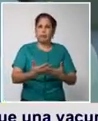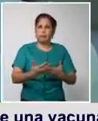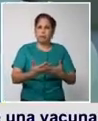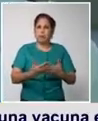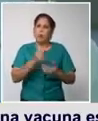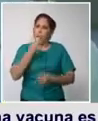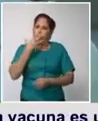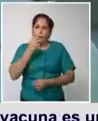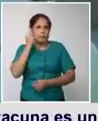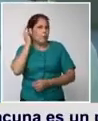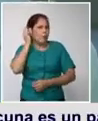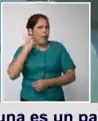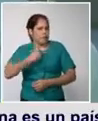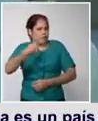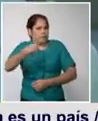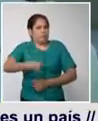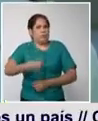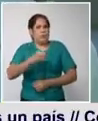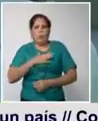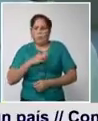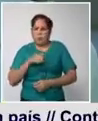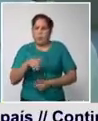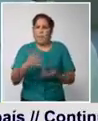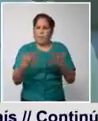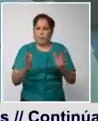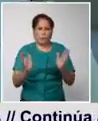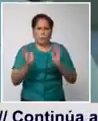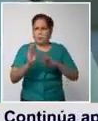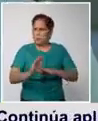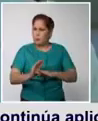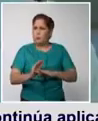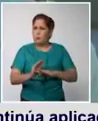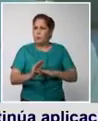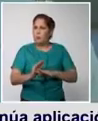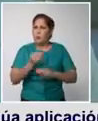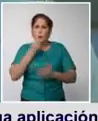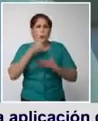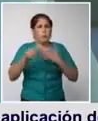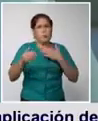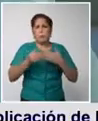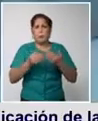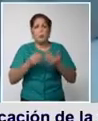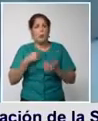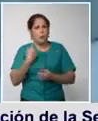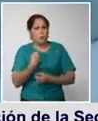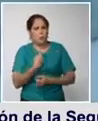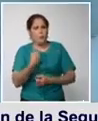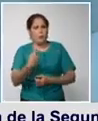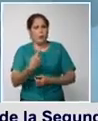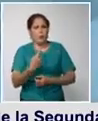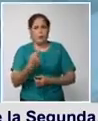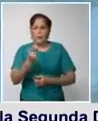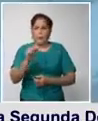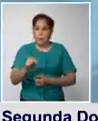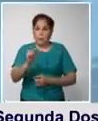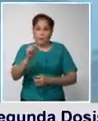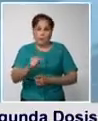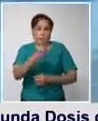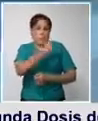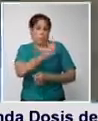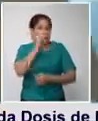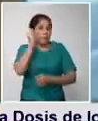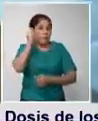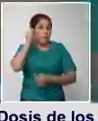tiene la mujer, de dar siempre el primer paso, sin miedo y cambiando los tabús siempre. Nosotros primero hablamos. El inmunógeno creado por el Centro